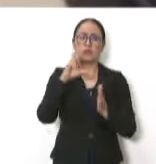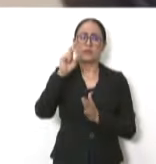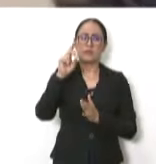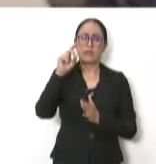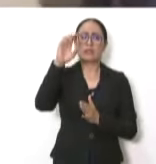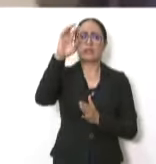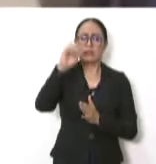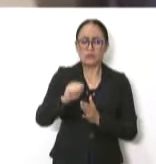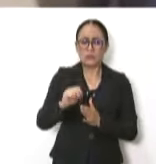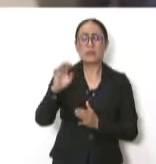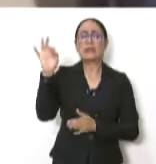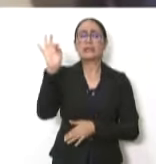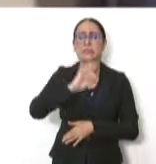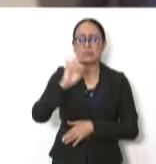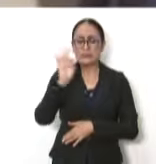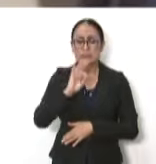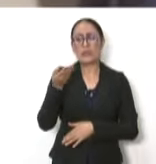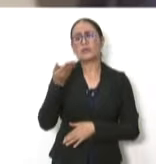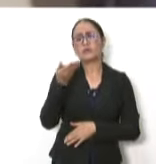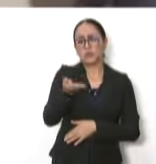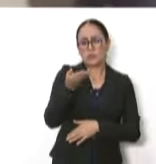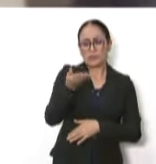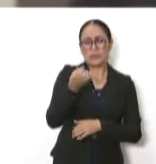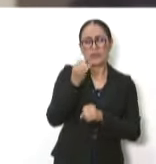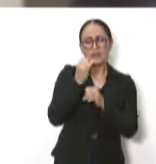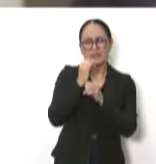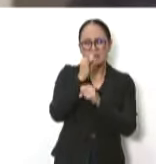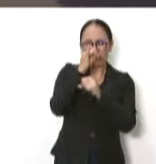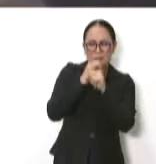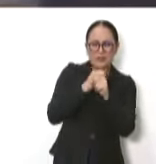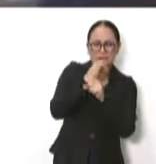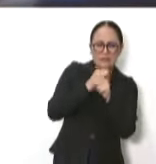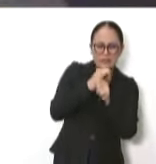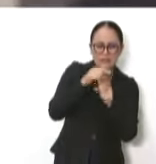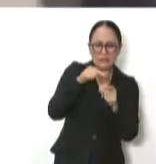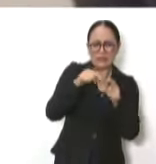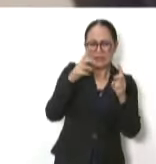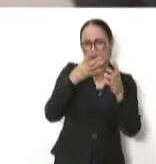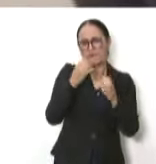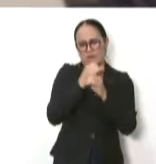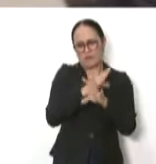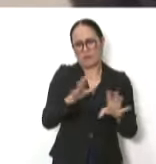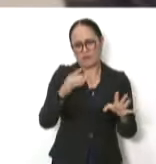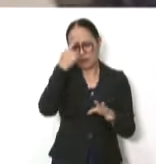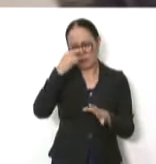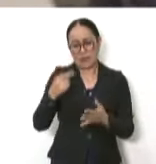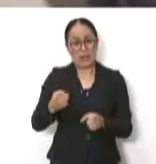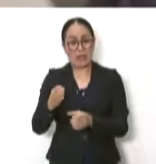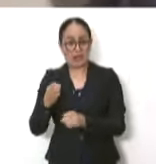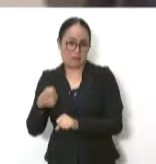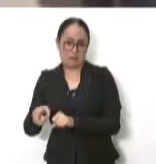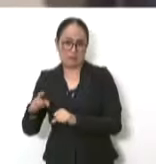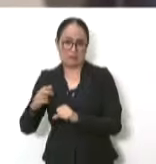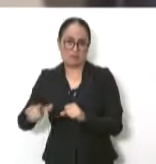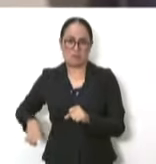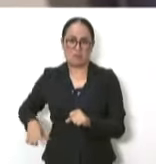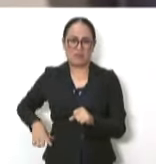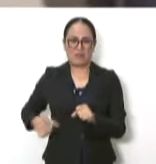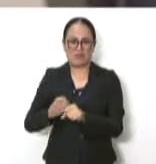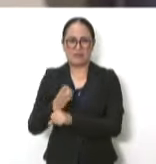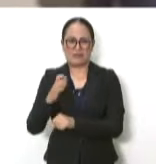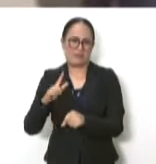hay posibilidades que solicite para una investigación, estudio que se considere relevante para el Estado, siempre que el mismo se pueda